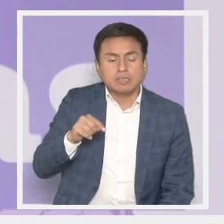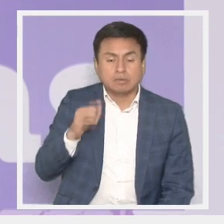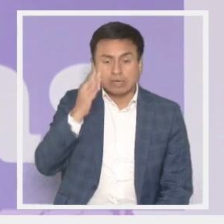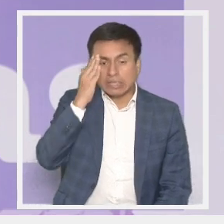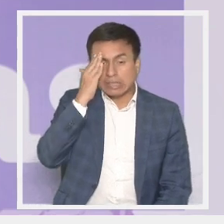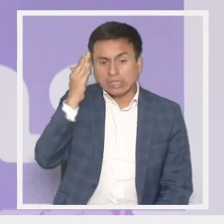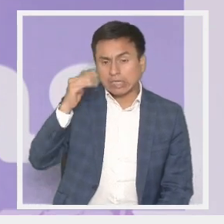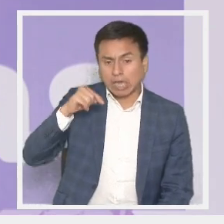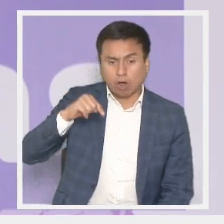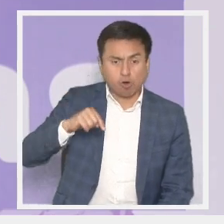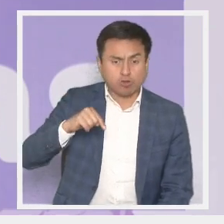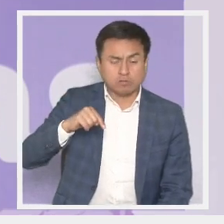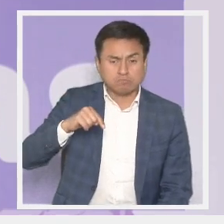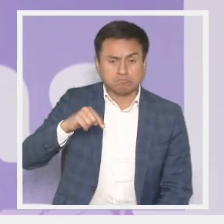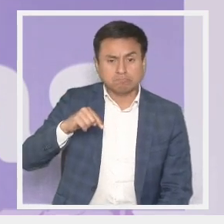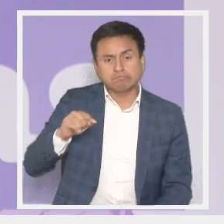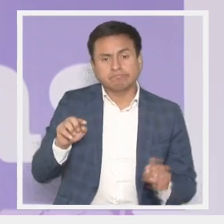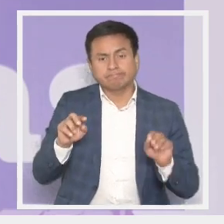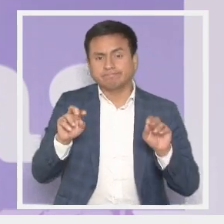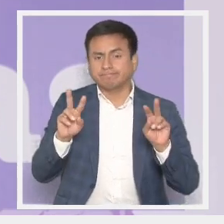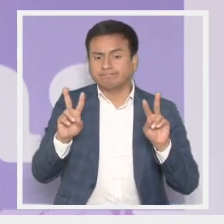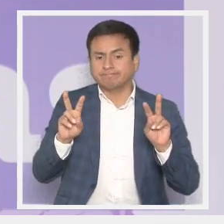día de